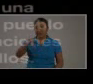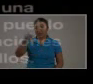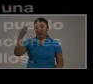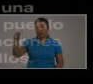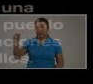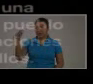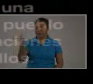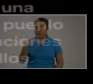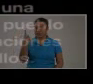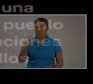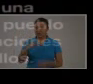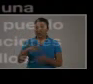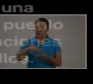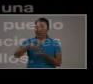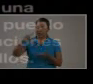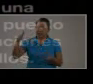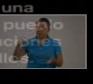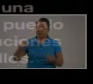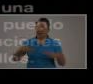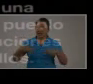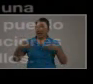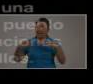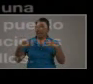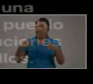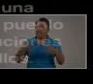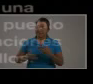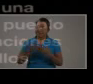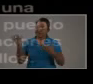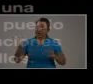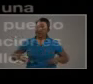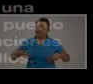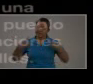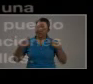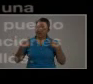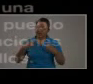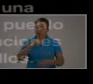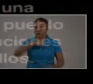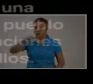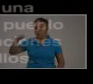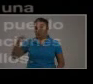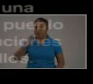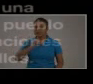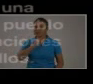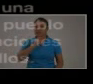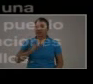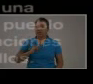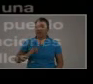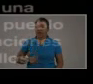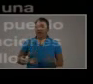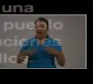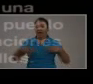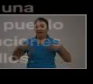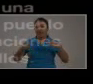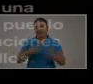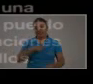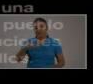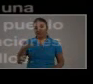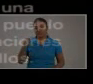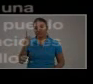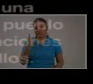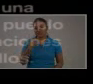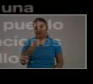van a habitar en los montes de Israel. Y entonces dice que habían sido una desolación